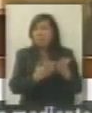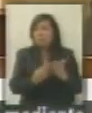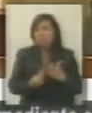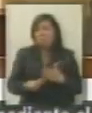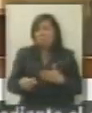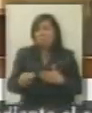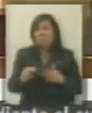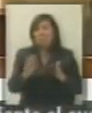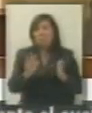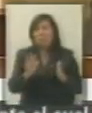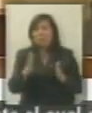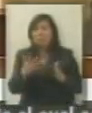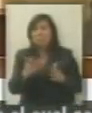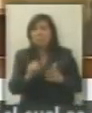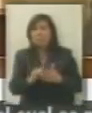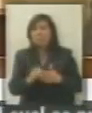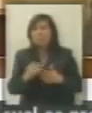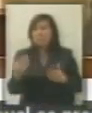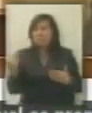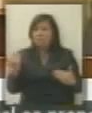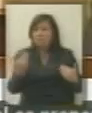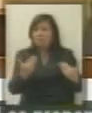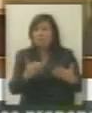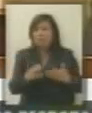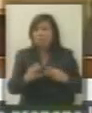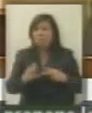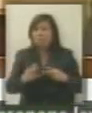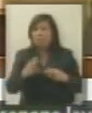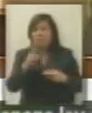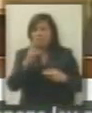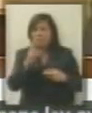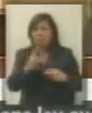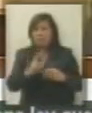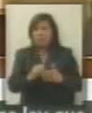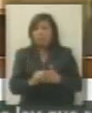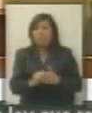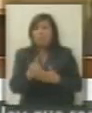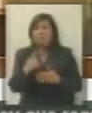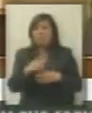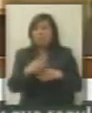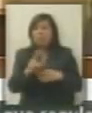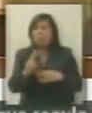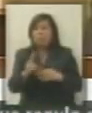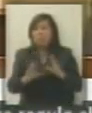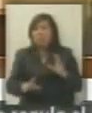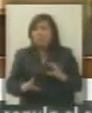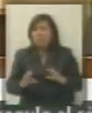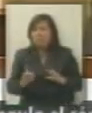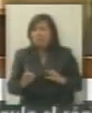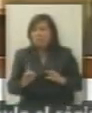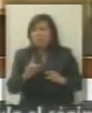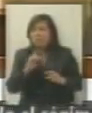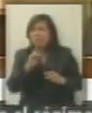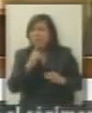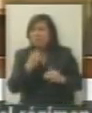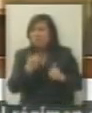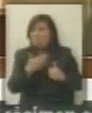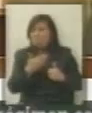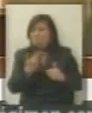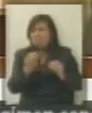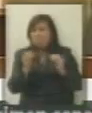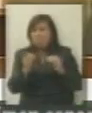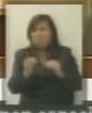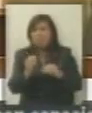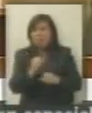los 10.500 kilómetros de intervención en las vías del Perú. Para julio del 2011, será una realidad la puesta